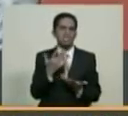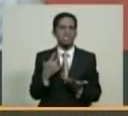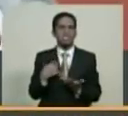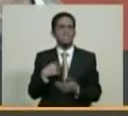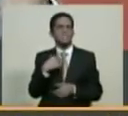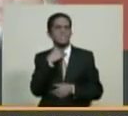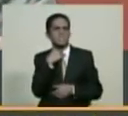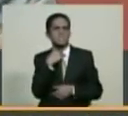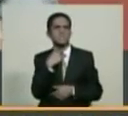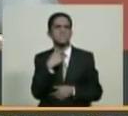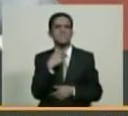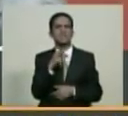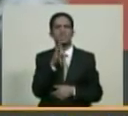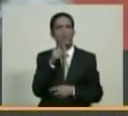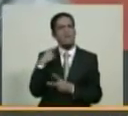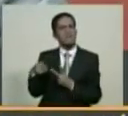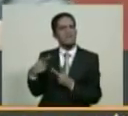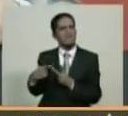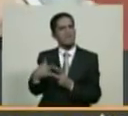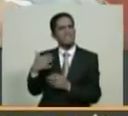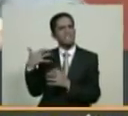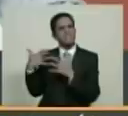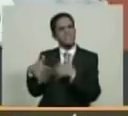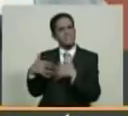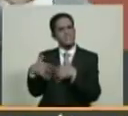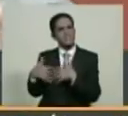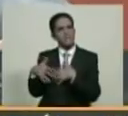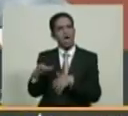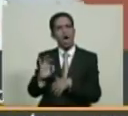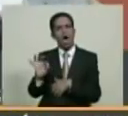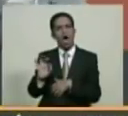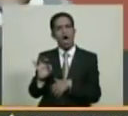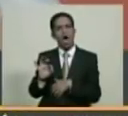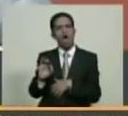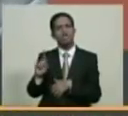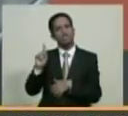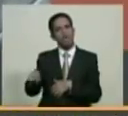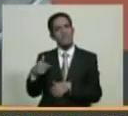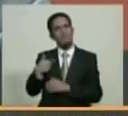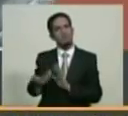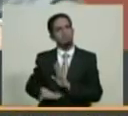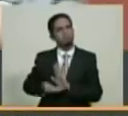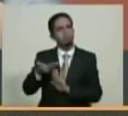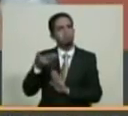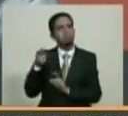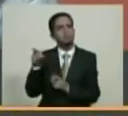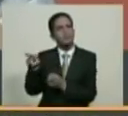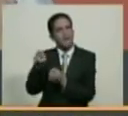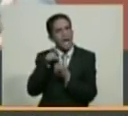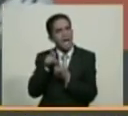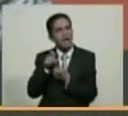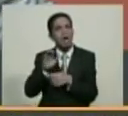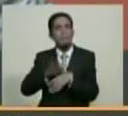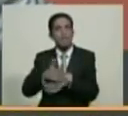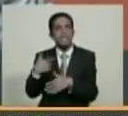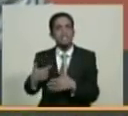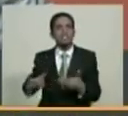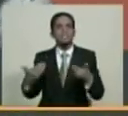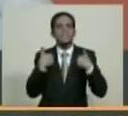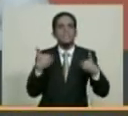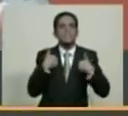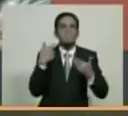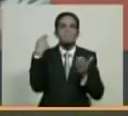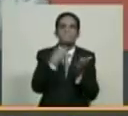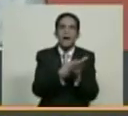prima, no hay excusa para decir que en las estructuras de costo tenemos que aumentar los productos porque los impuestos aumentan y el precio de los